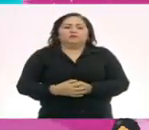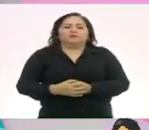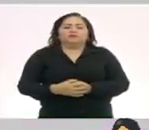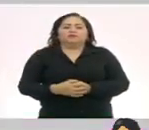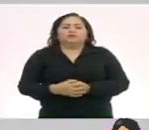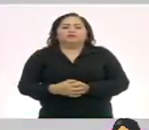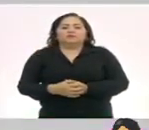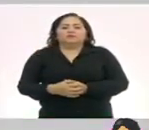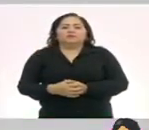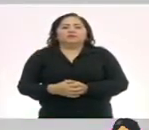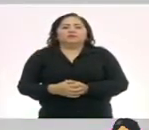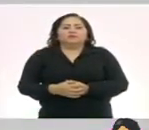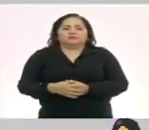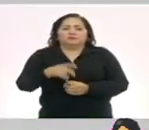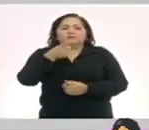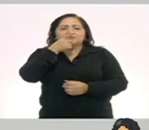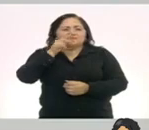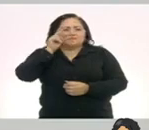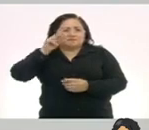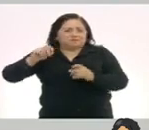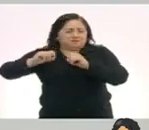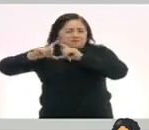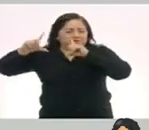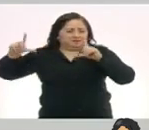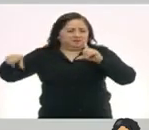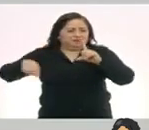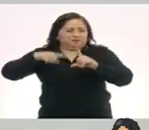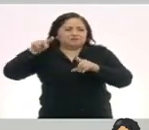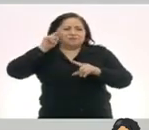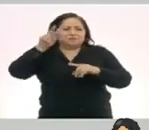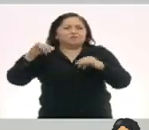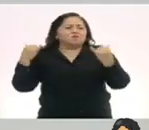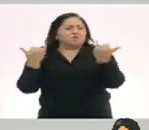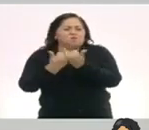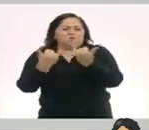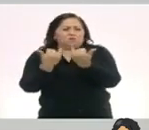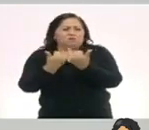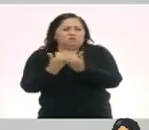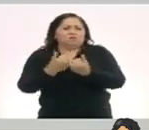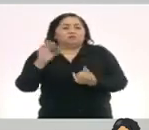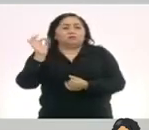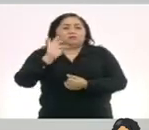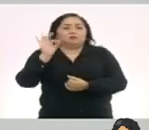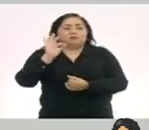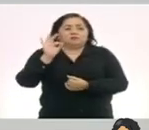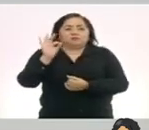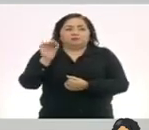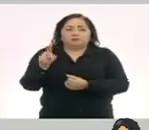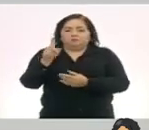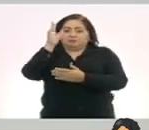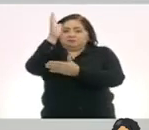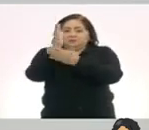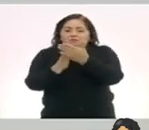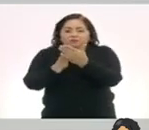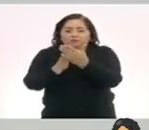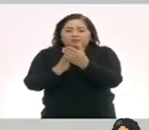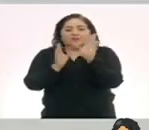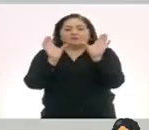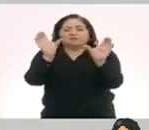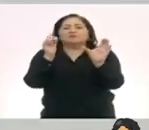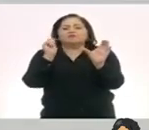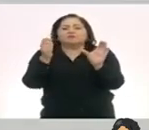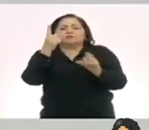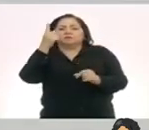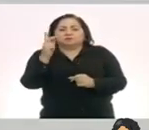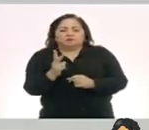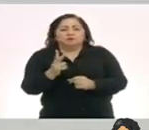niños. Gráficamente lo vemos y pues se ve igual, ¿no? Si yo divido mi entero en medios, aquí está representado